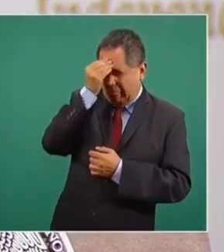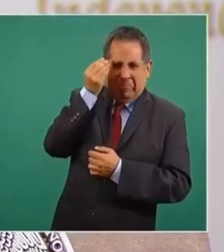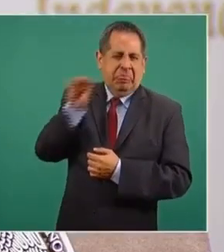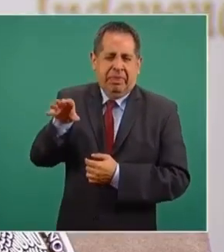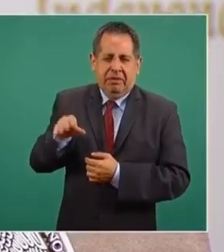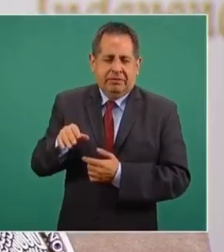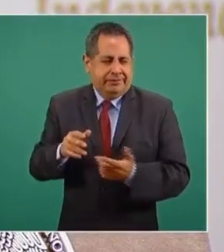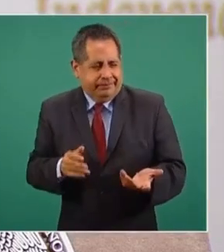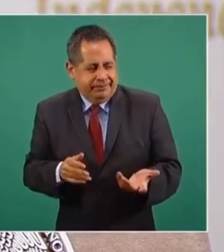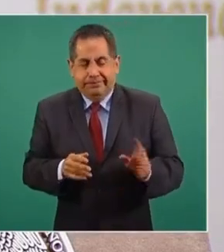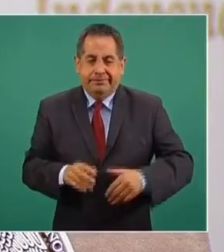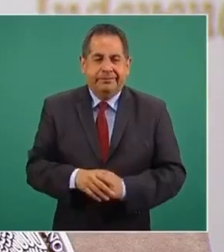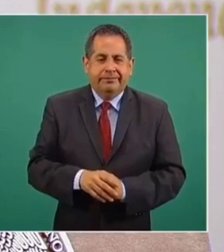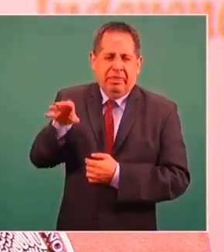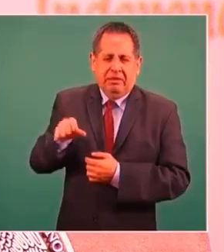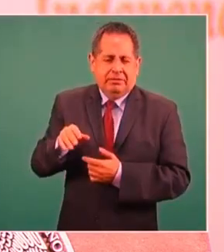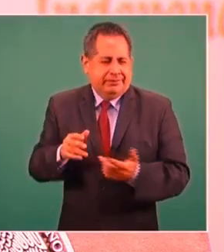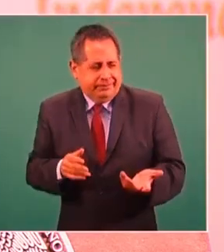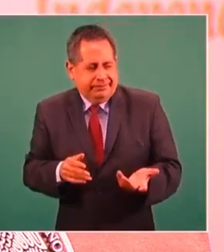Entonces,